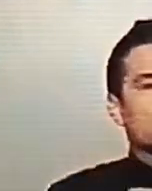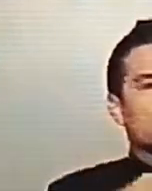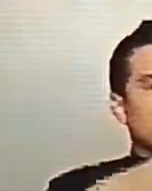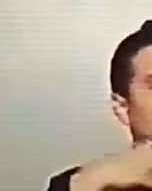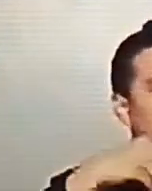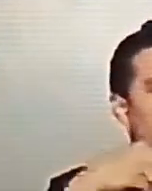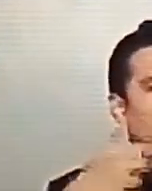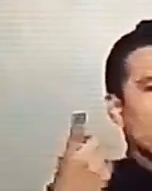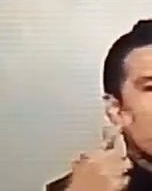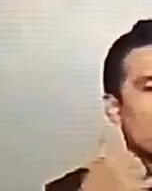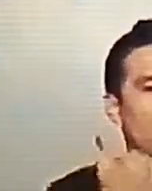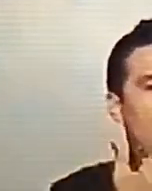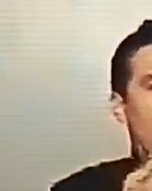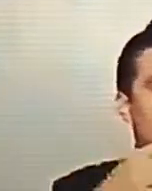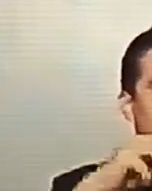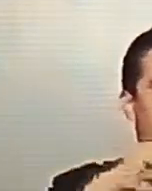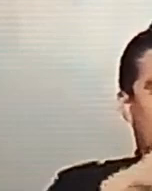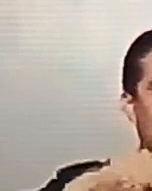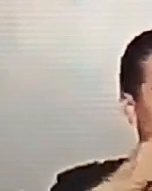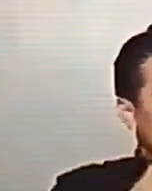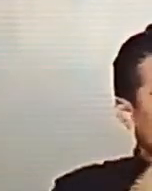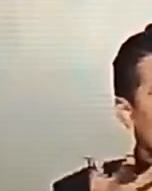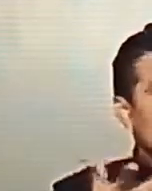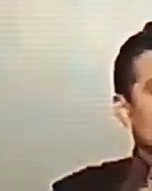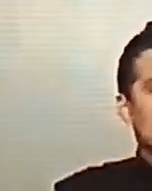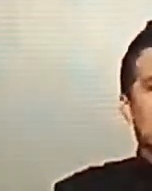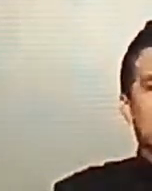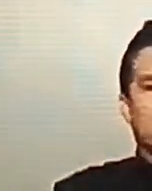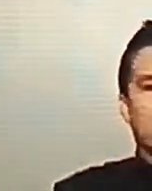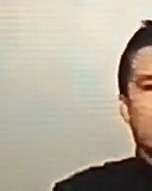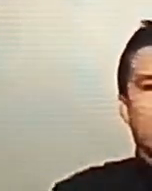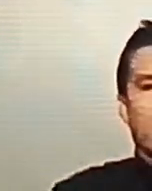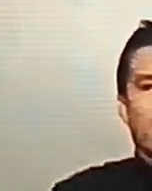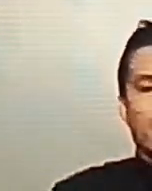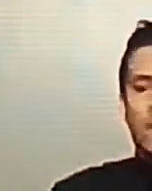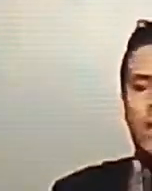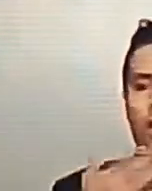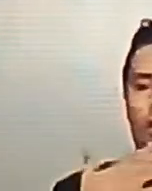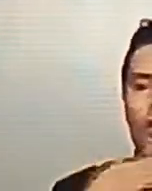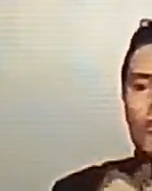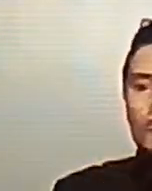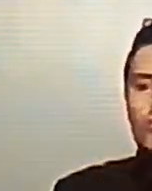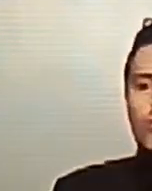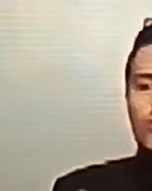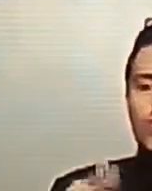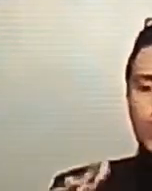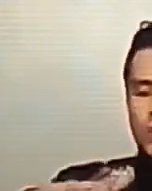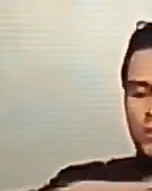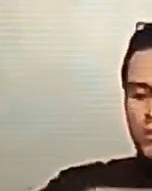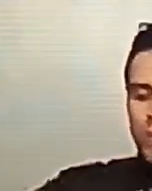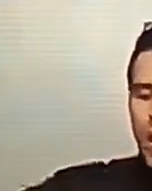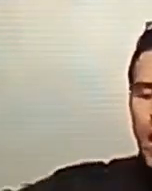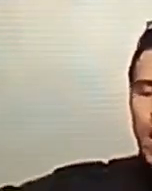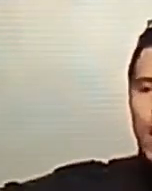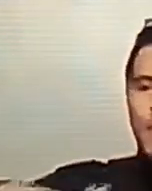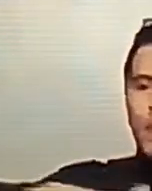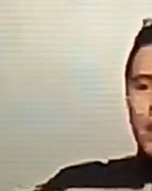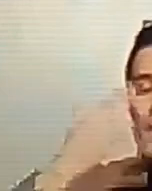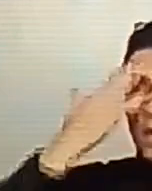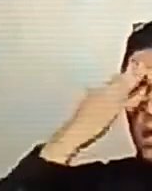Aguiñaga, usted como ministra de Medio Ambiente sabe que el tema